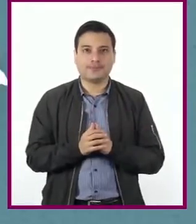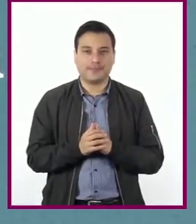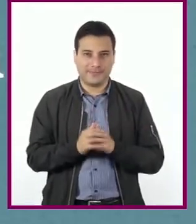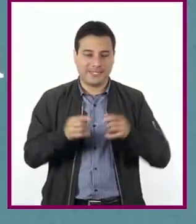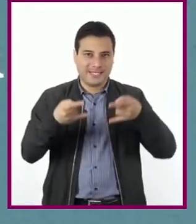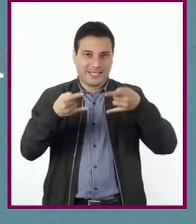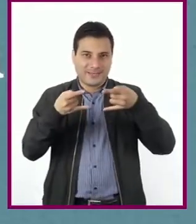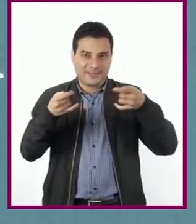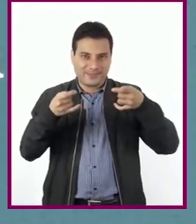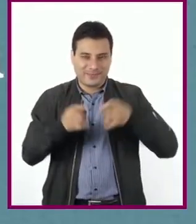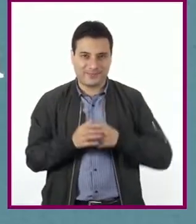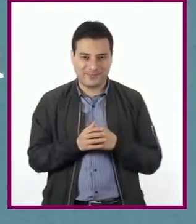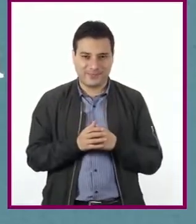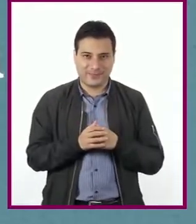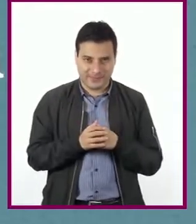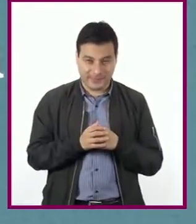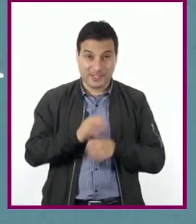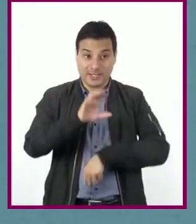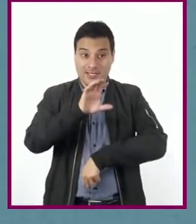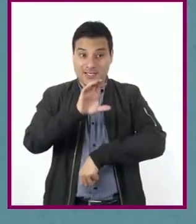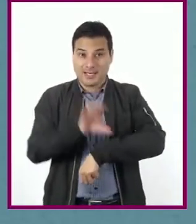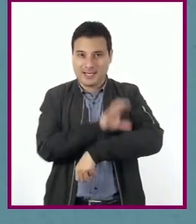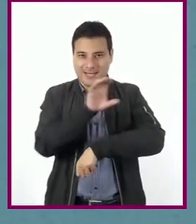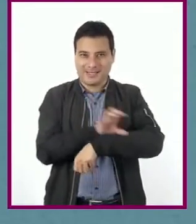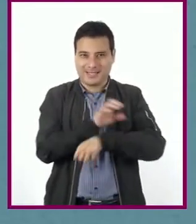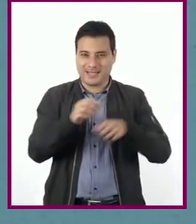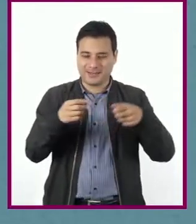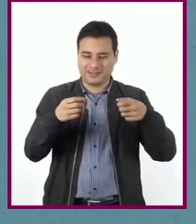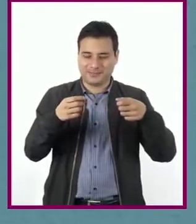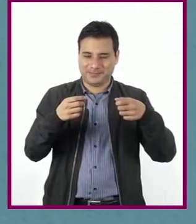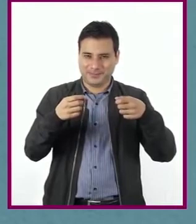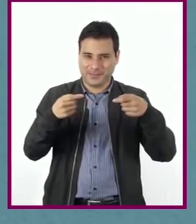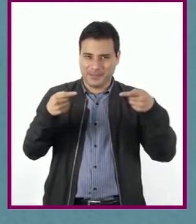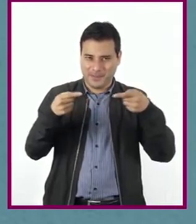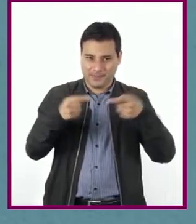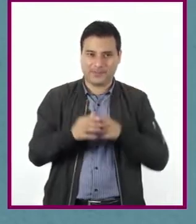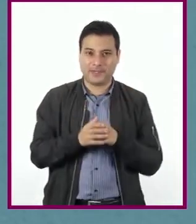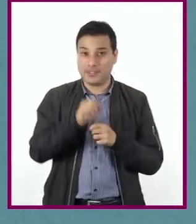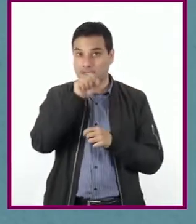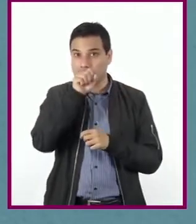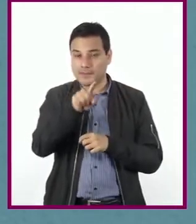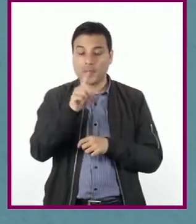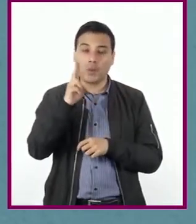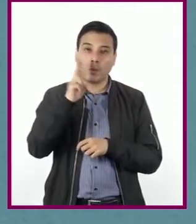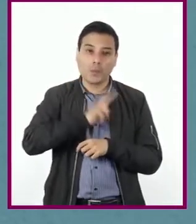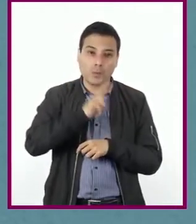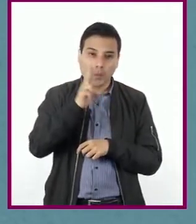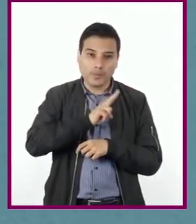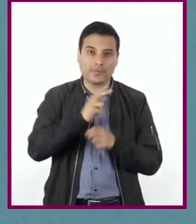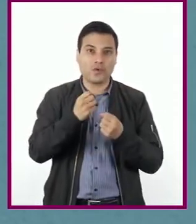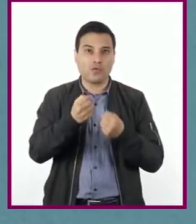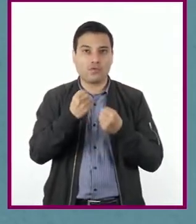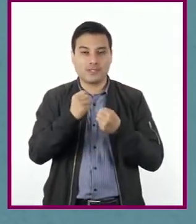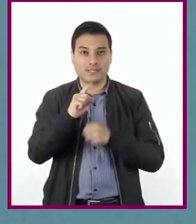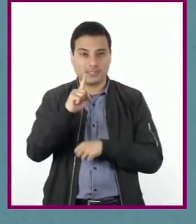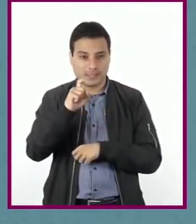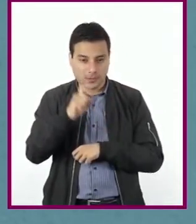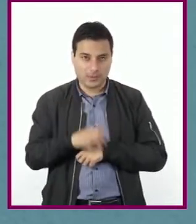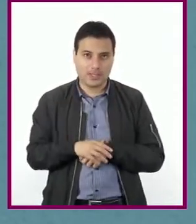magnética, la fuerza entre cargas eléctricas, la fuerza eólica, la fuerza hidráulica, la fuerza de